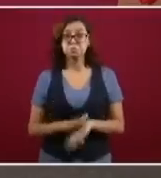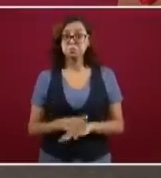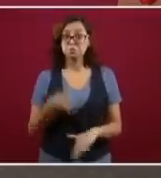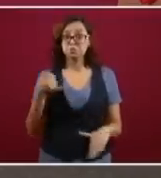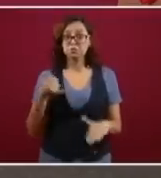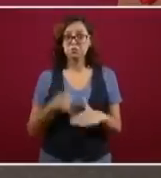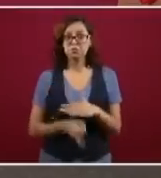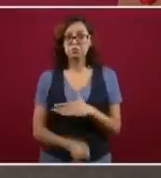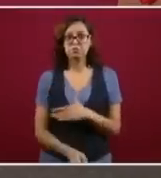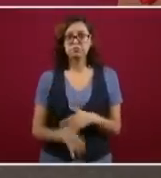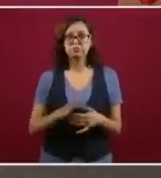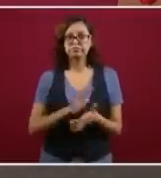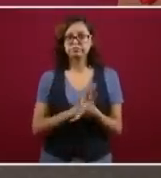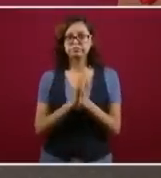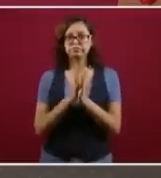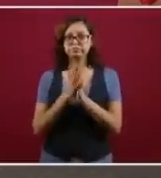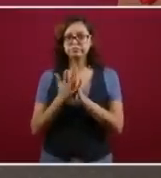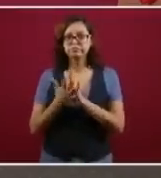y